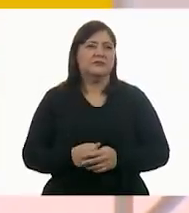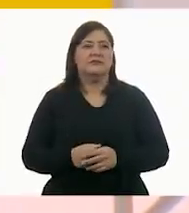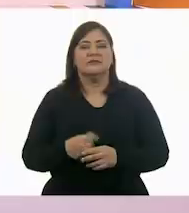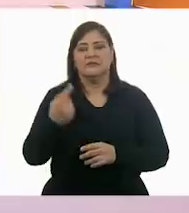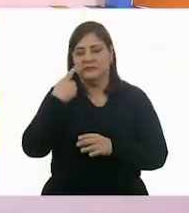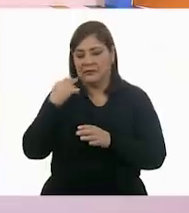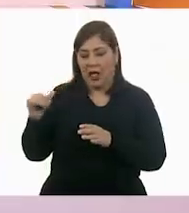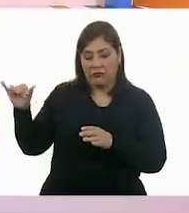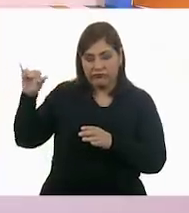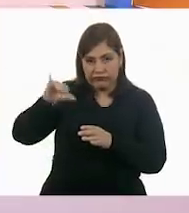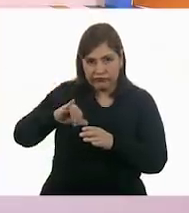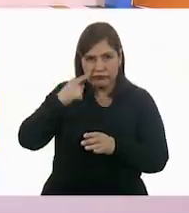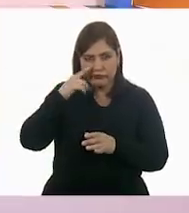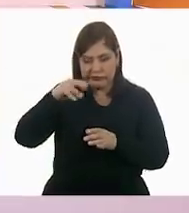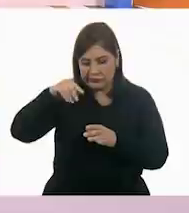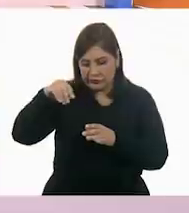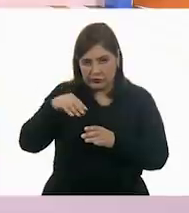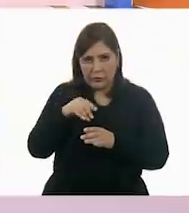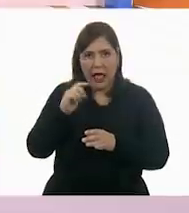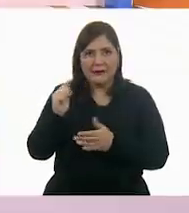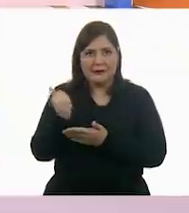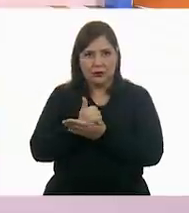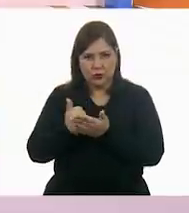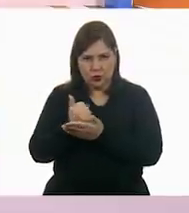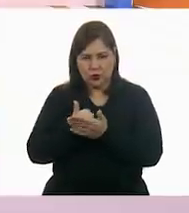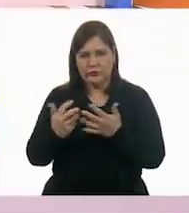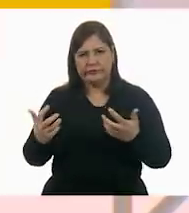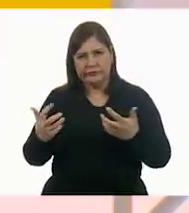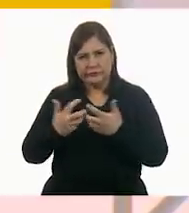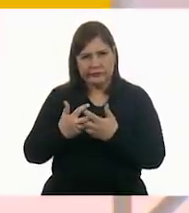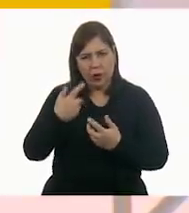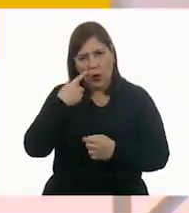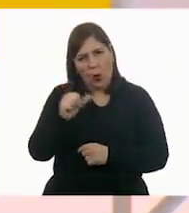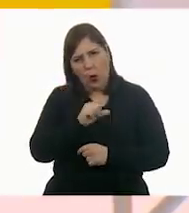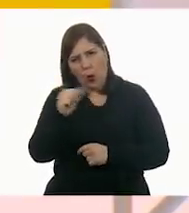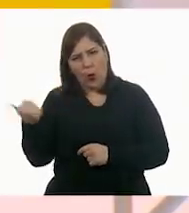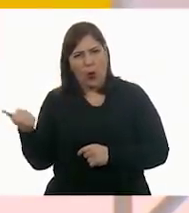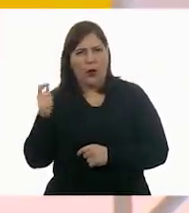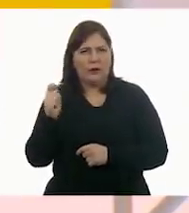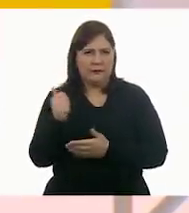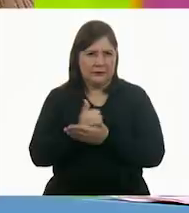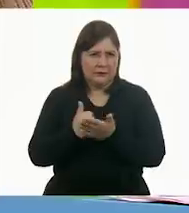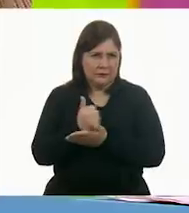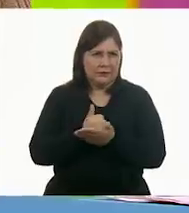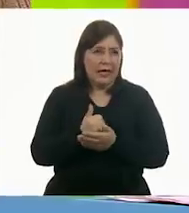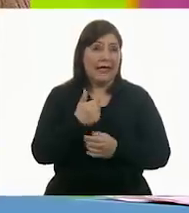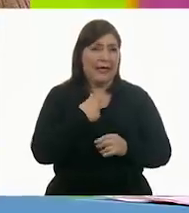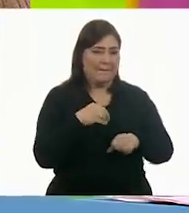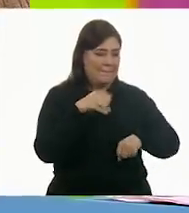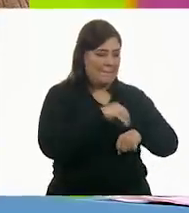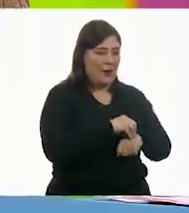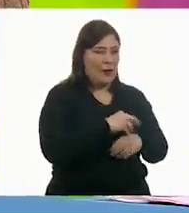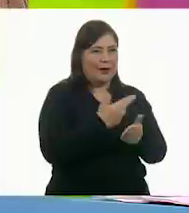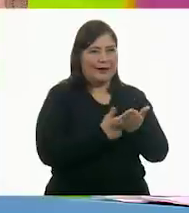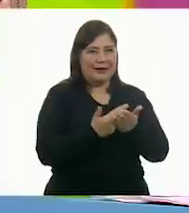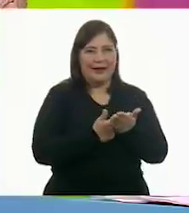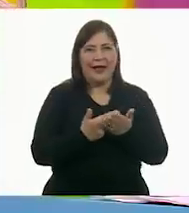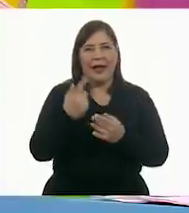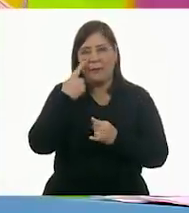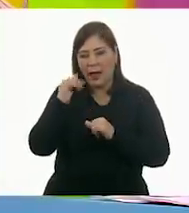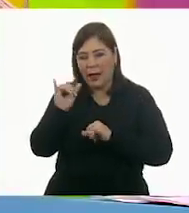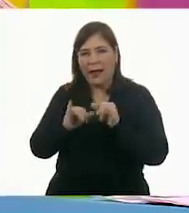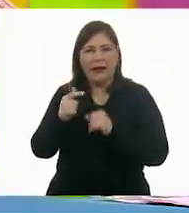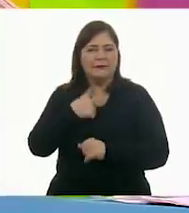azulito, lo voy a combinar con este otro azulito. Yo le voy a poner rosa. Es como nuestras pociones mágicas, mira. A mí me gusta